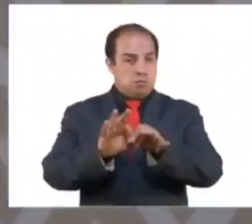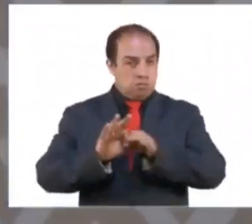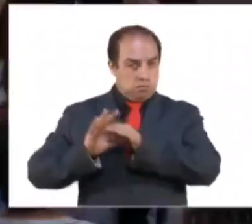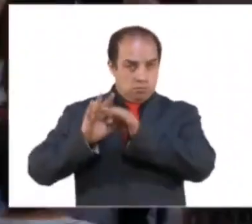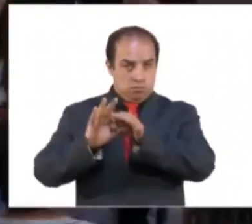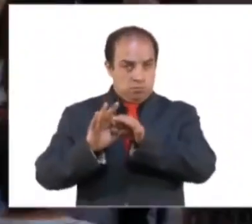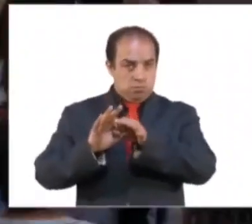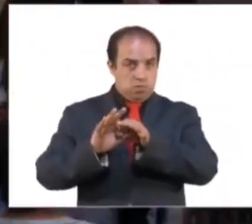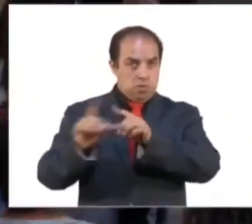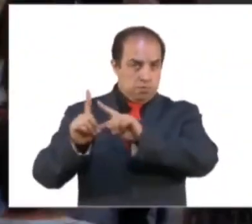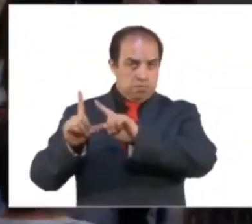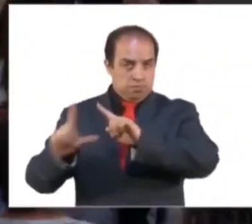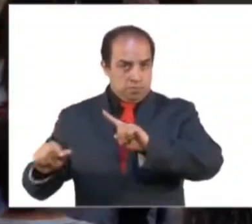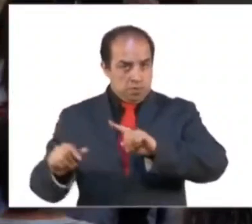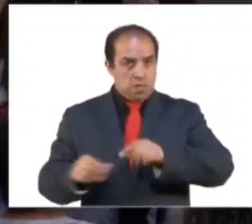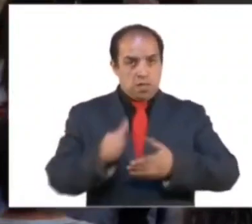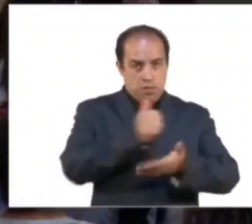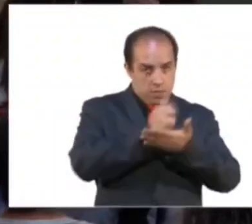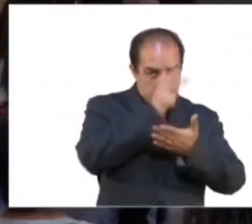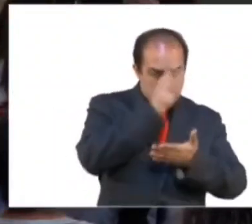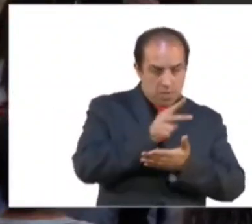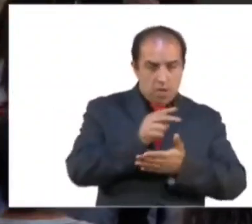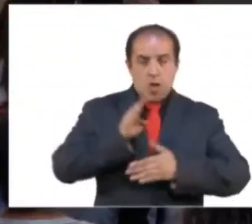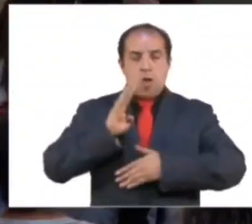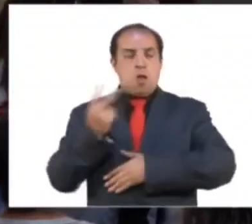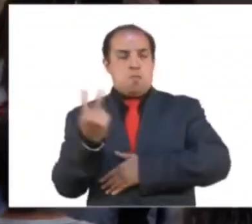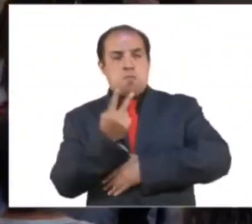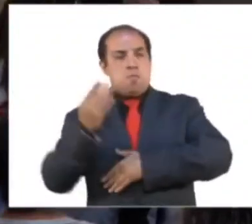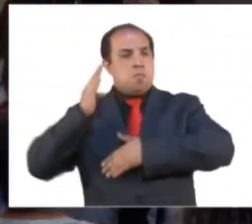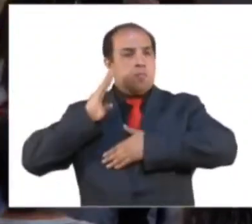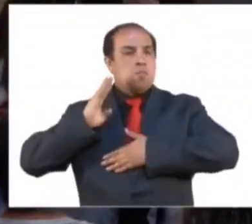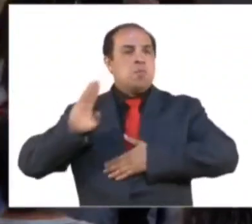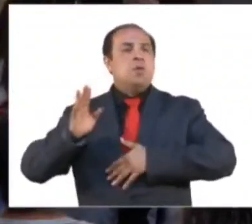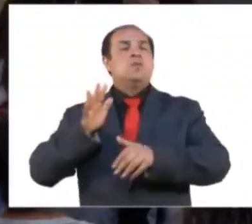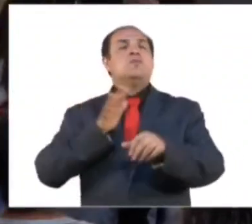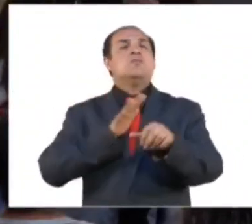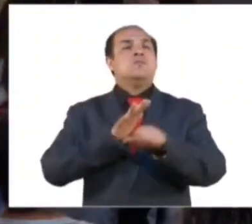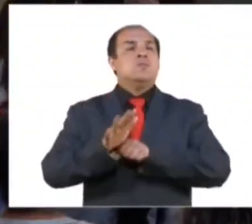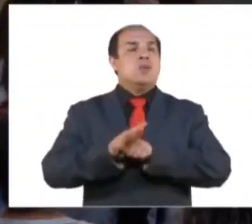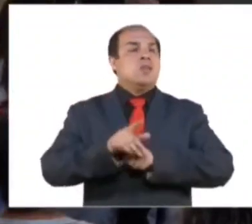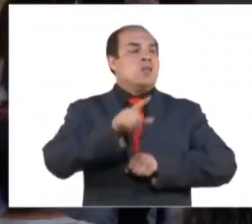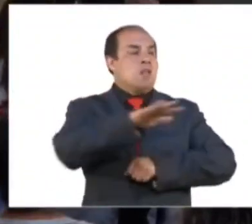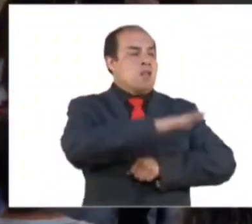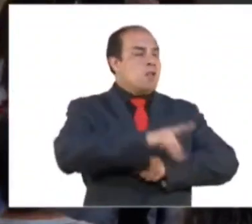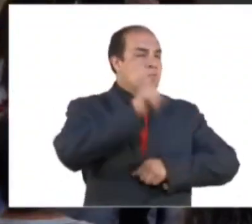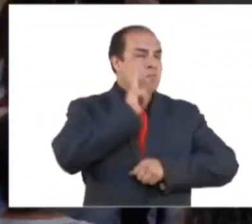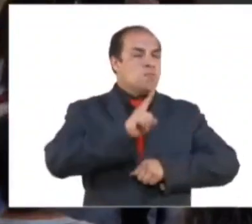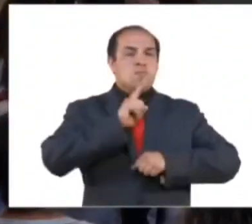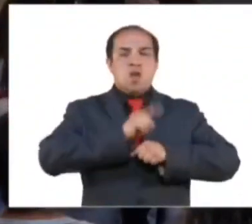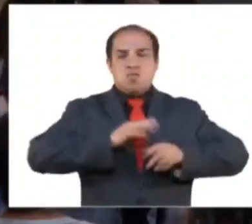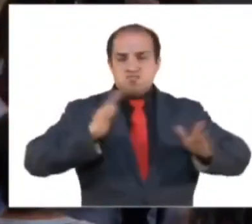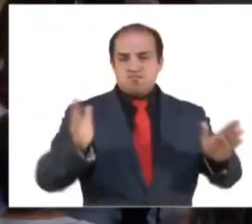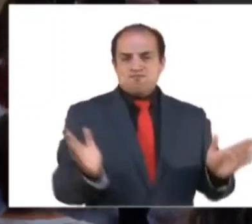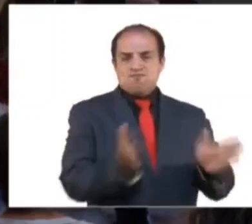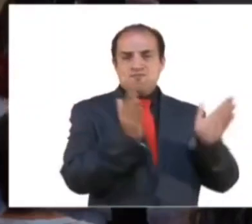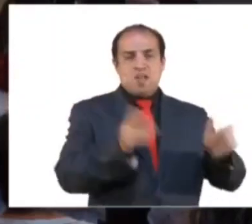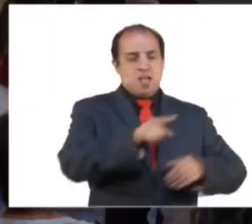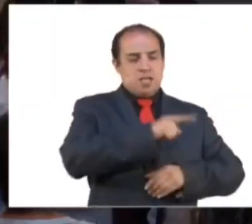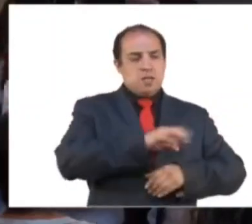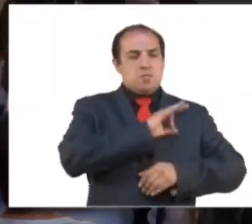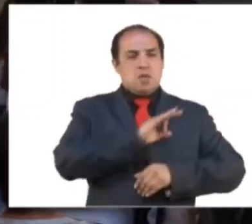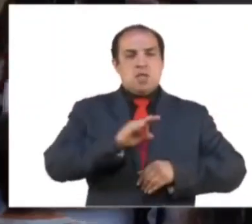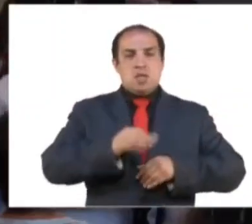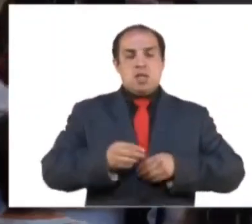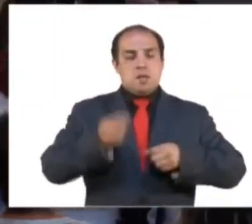coordinación, tienen el compromiso de impulsar a las mujeres para emprender, generar empleo y sobre todo para